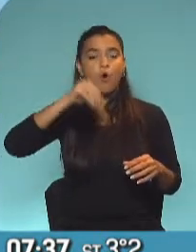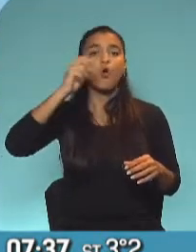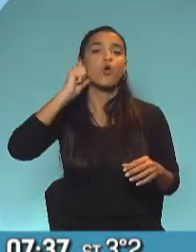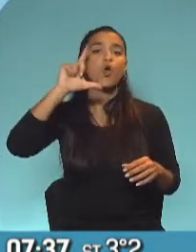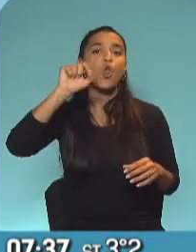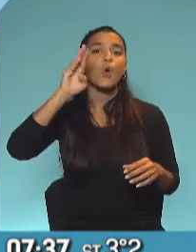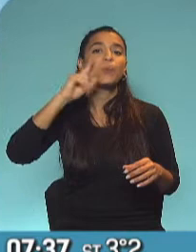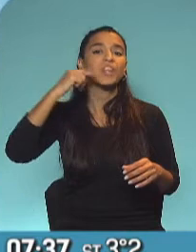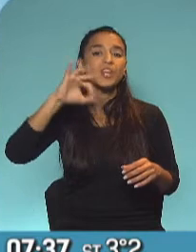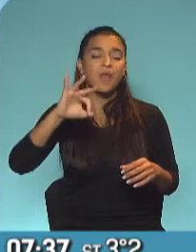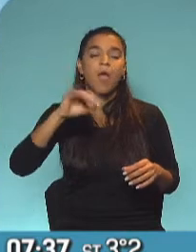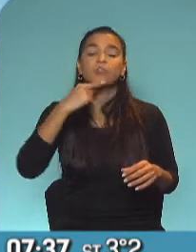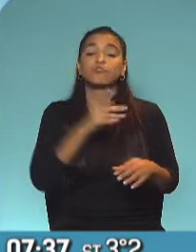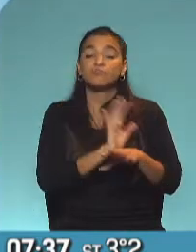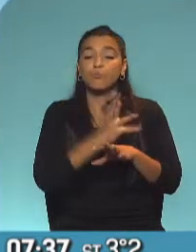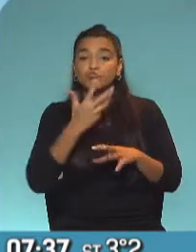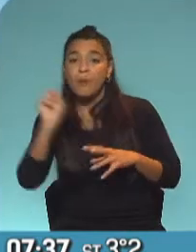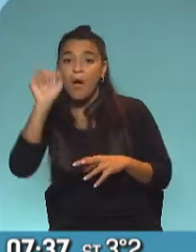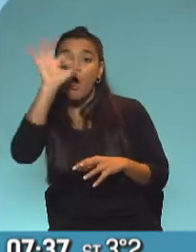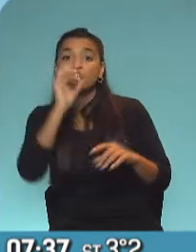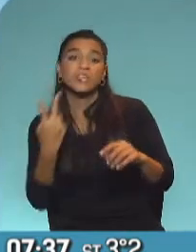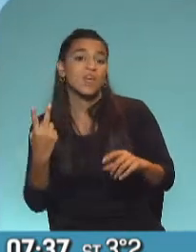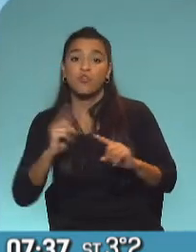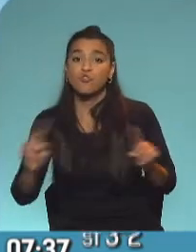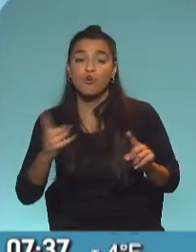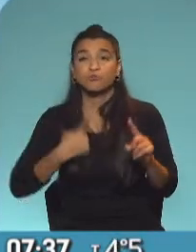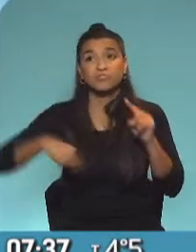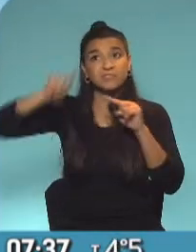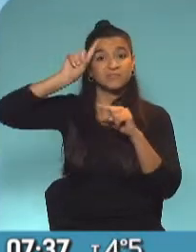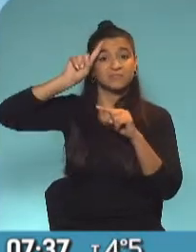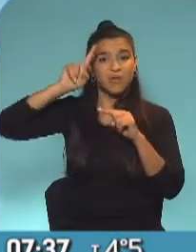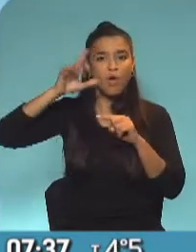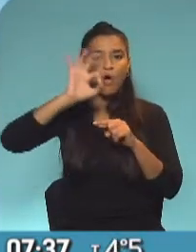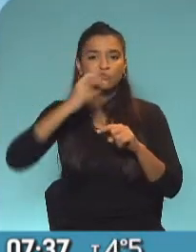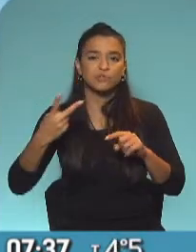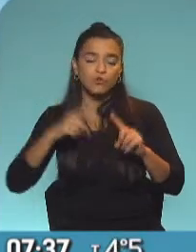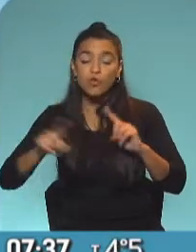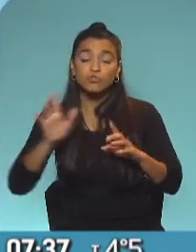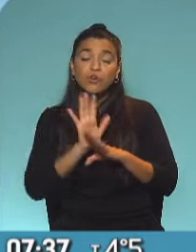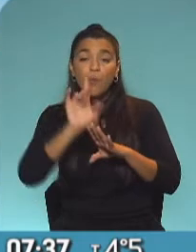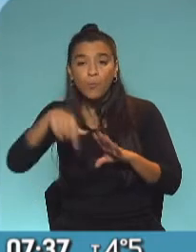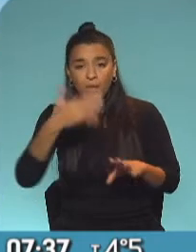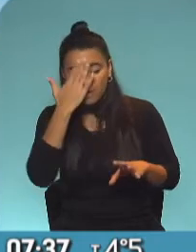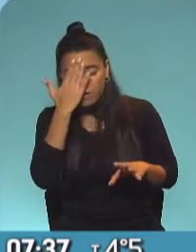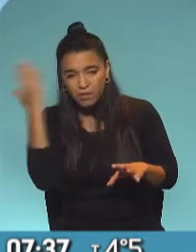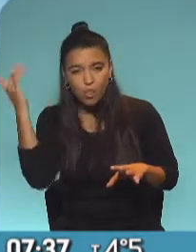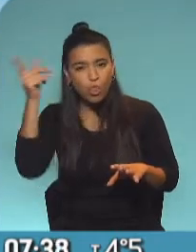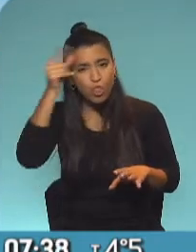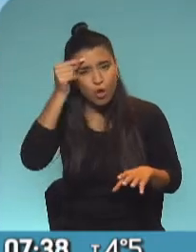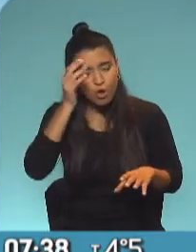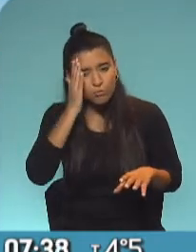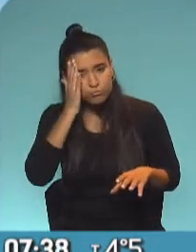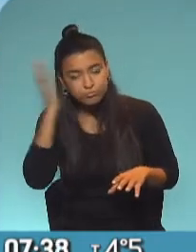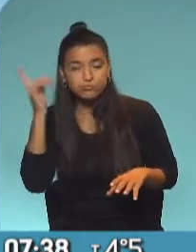que esa proteína transporte oxígeno. Al no llegar el oxígeno al cerebro, produce ese adormecimiento, ese dolor de cabeza intenso,